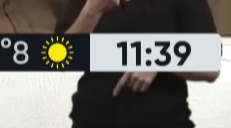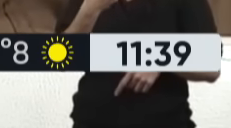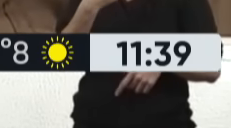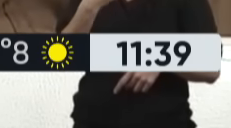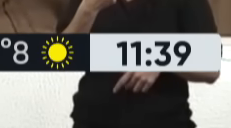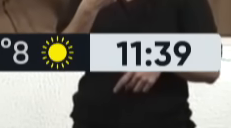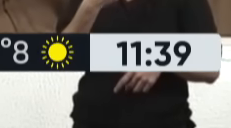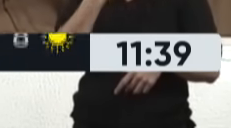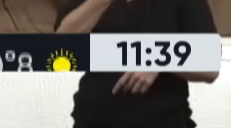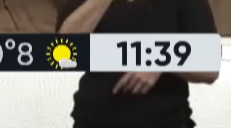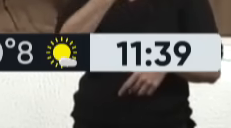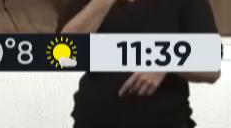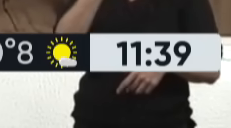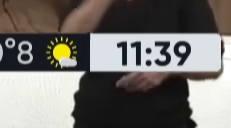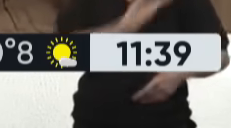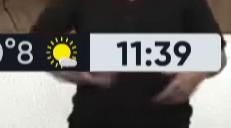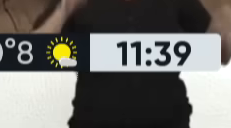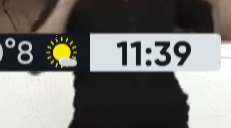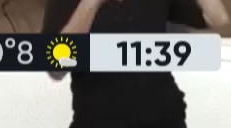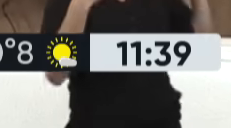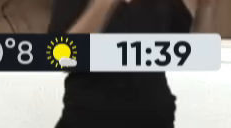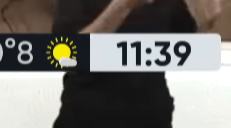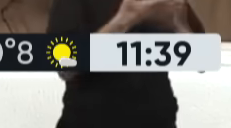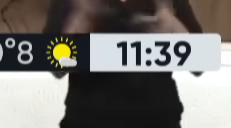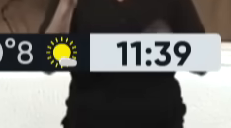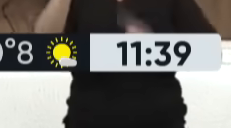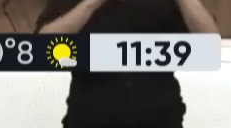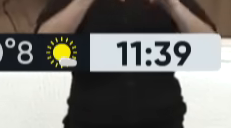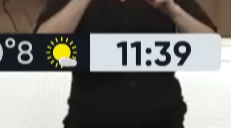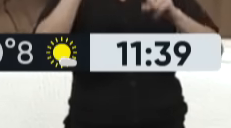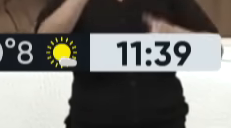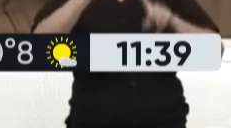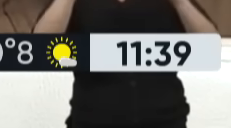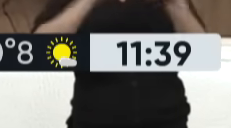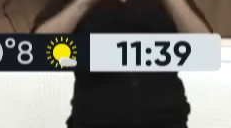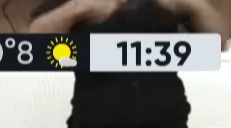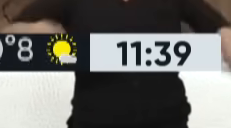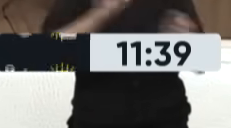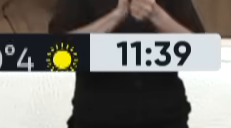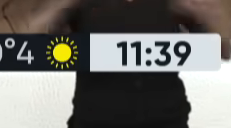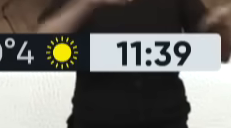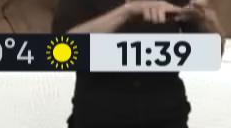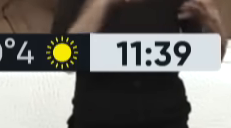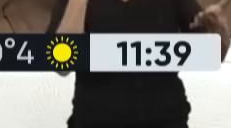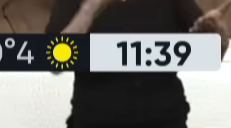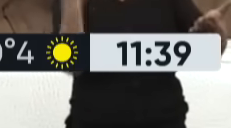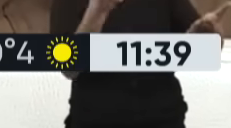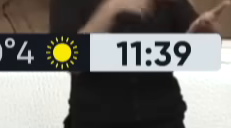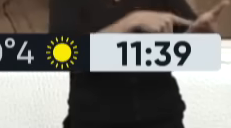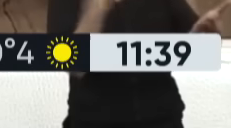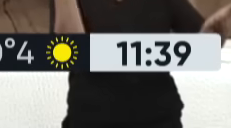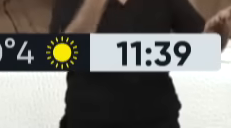presidente Milei negó algunas cuestiones publicadas, pero no negó la existencia del